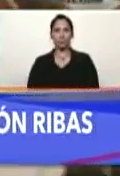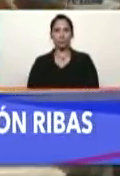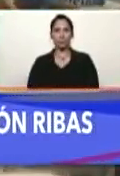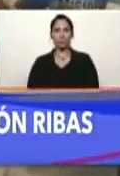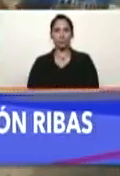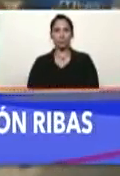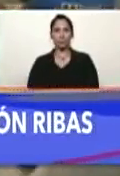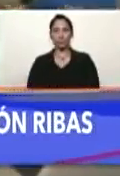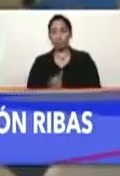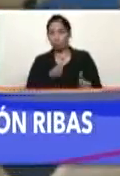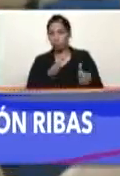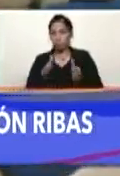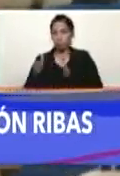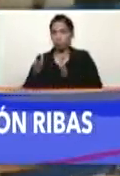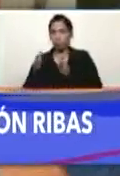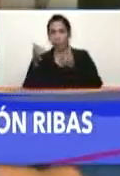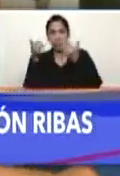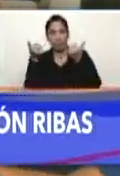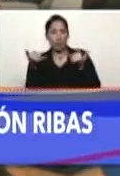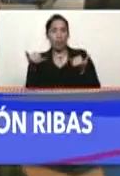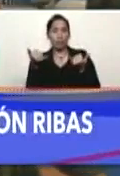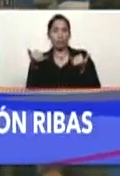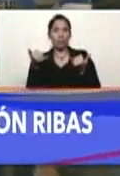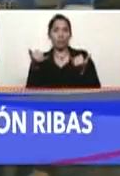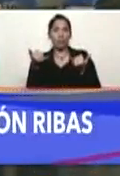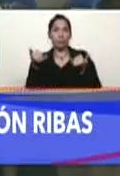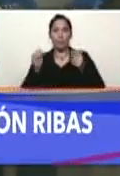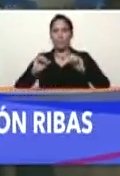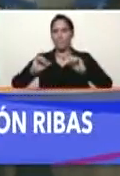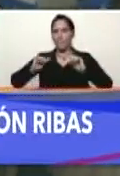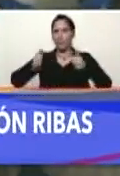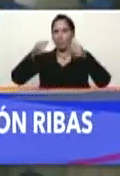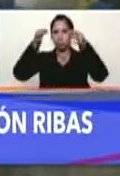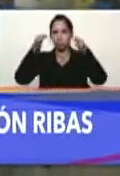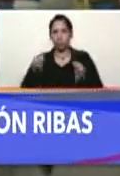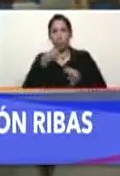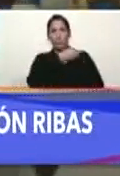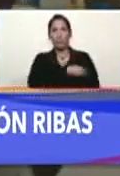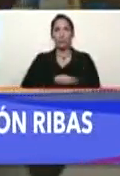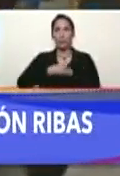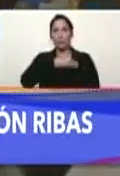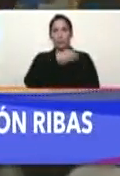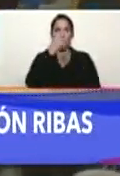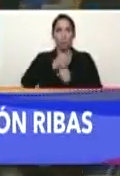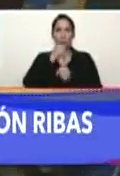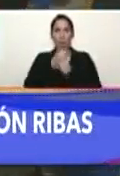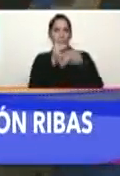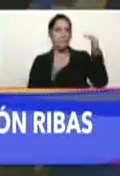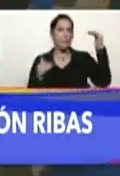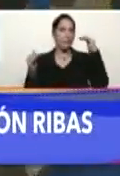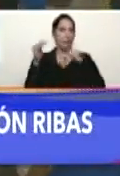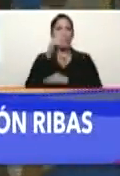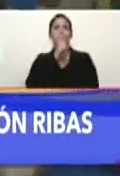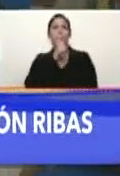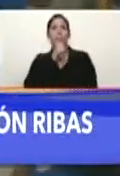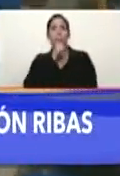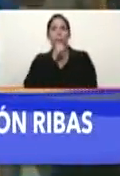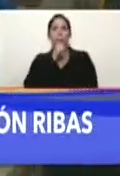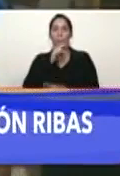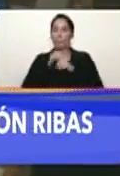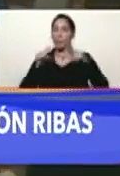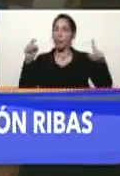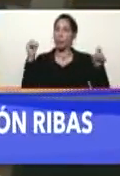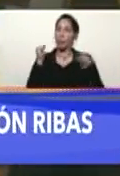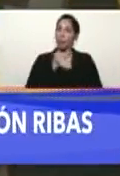pronto ya vamos a lanzar definitivamente la misión Chamba Mayor para el